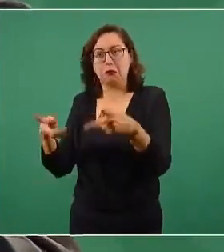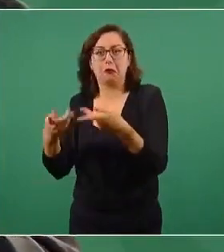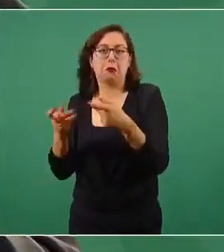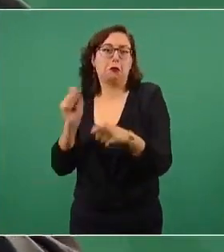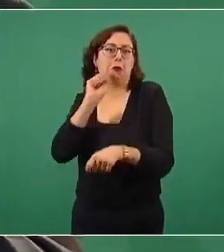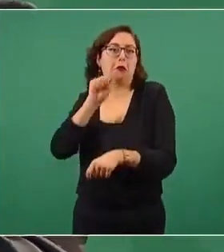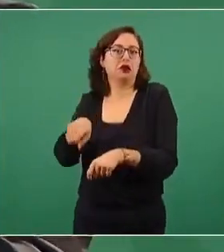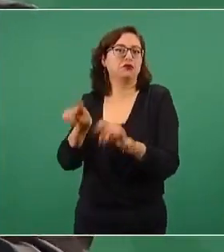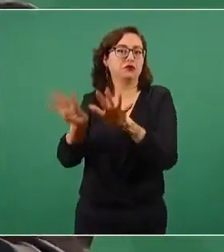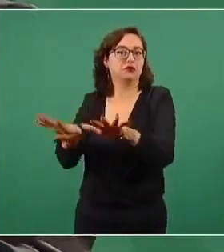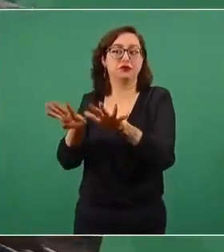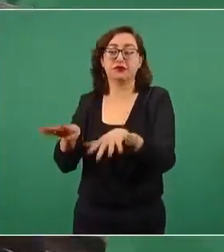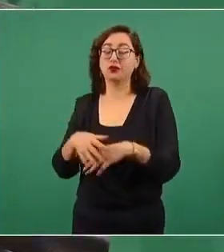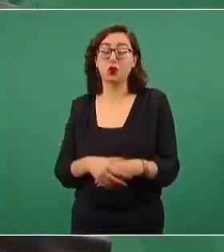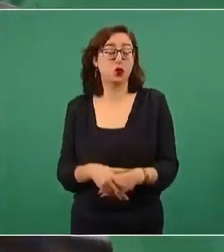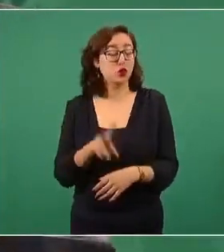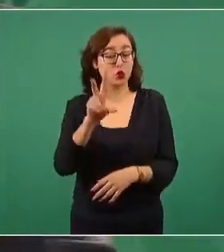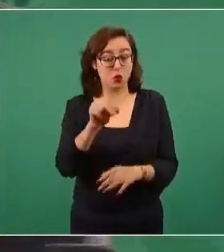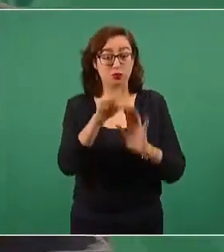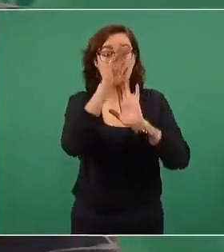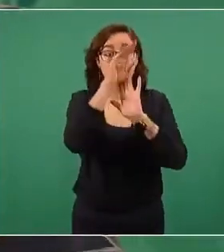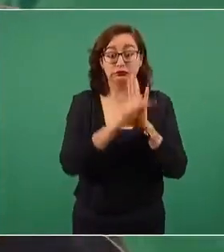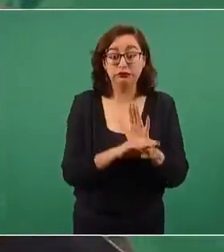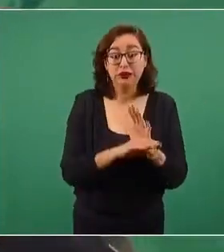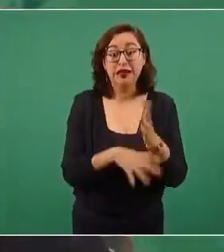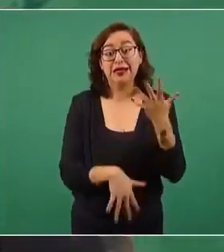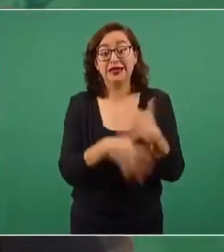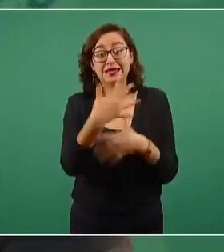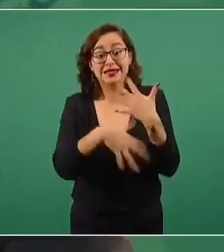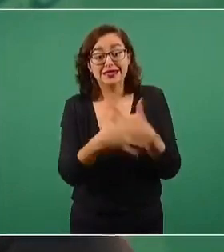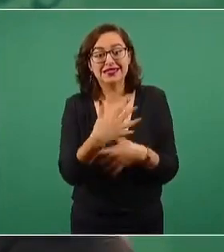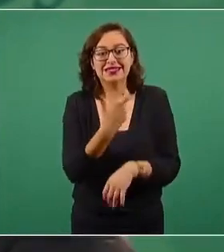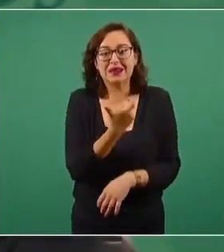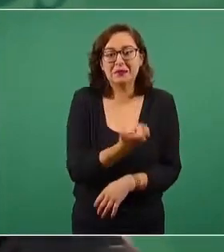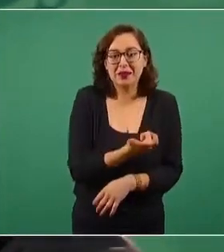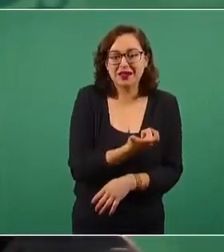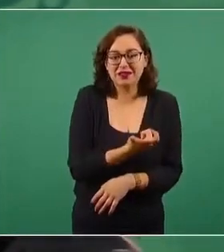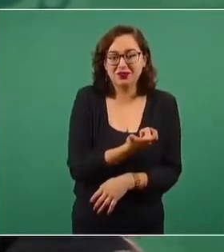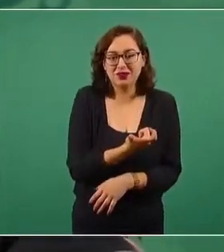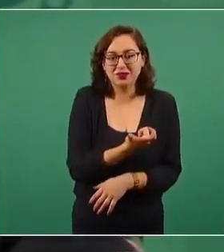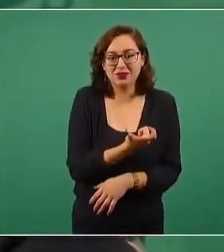Llegó a estar hasta en 15, porque nos costaba menos comprarla.